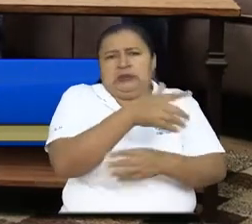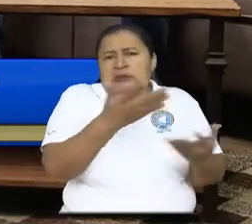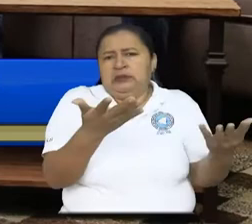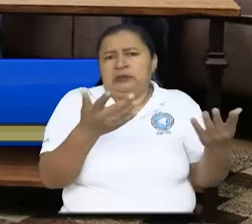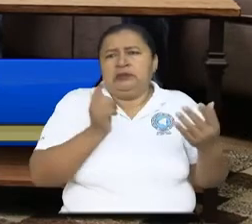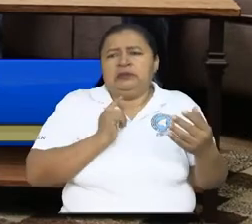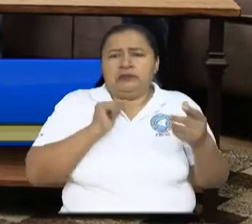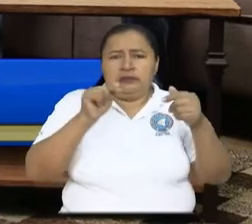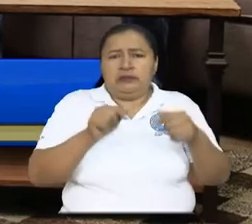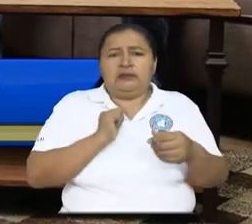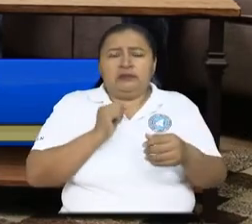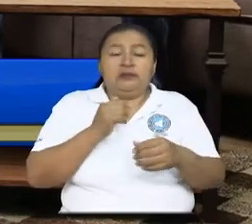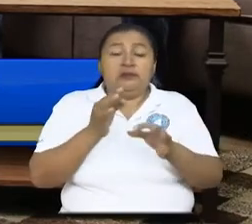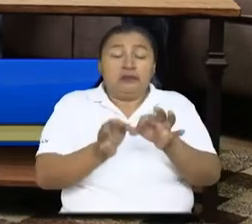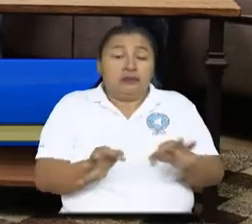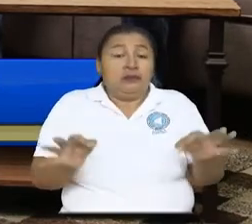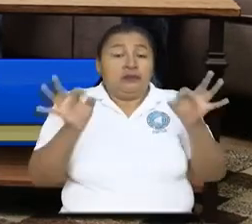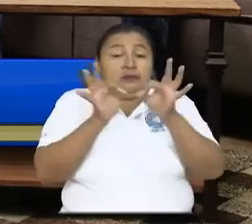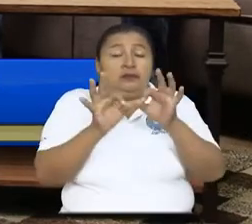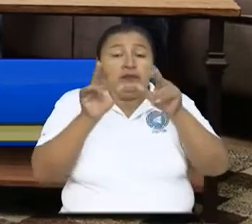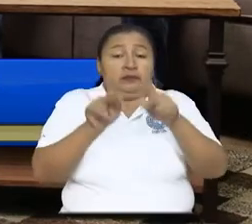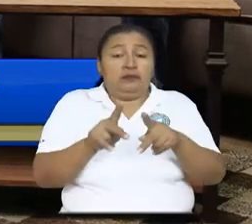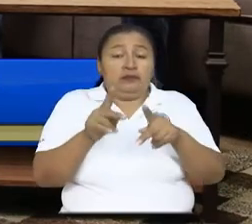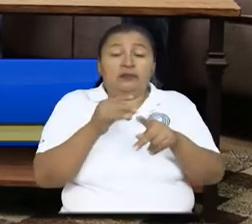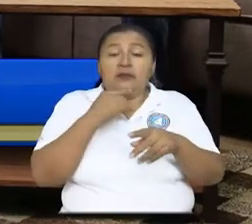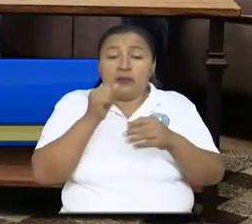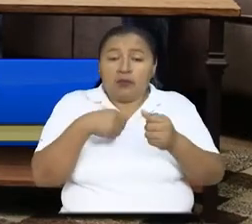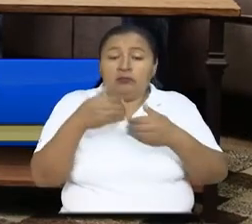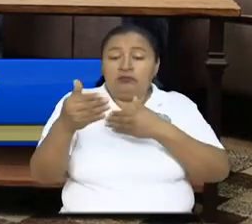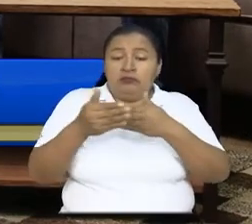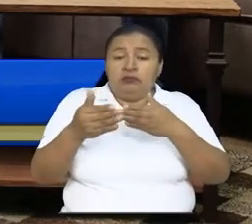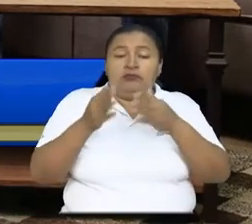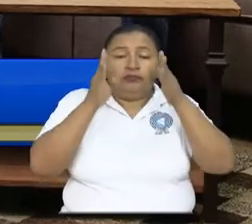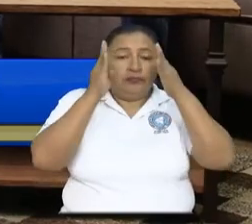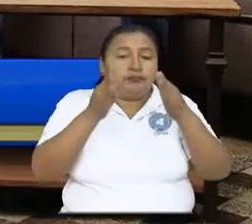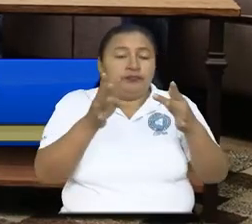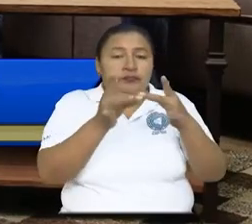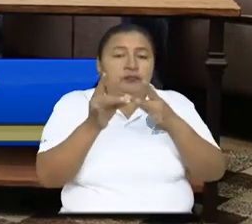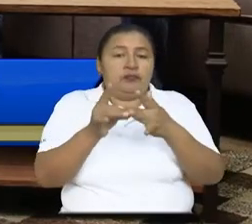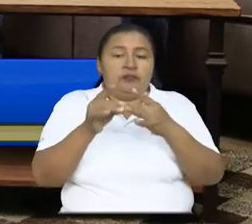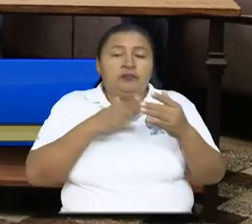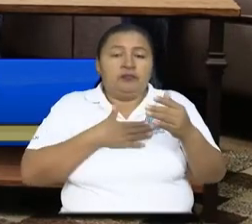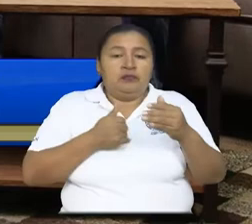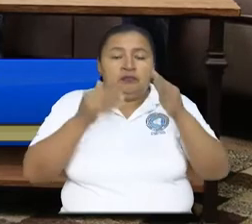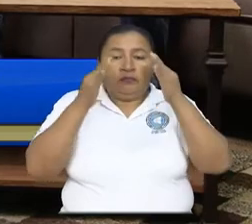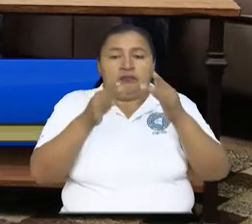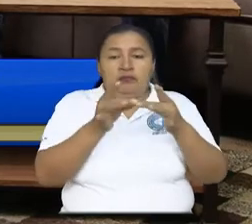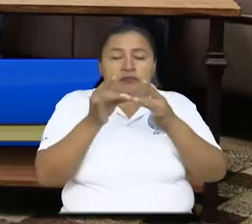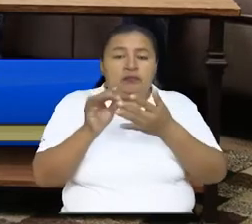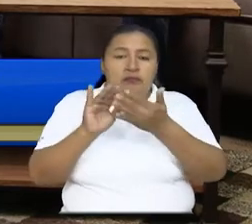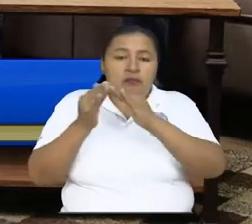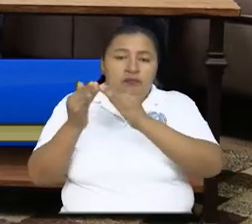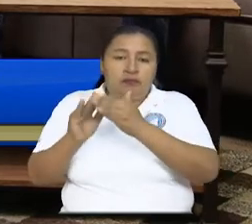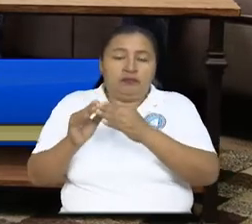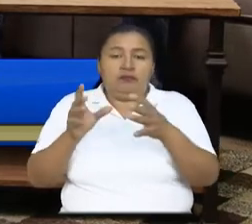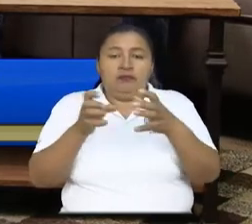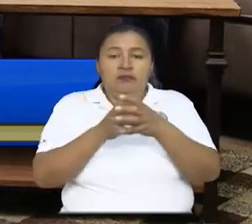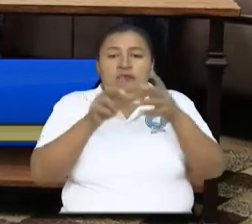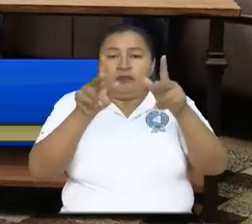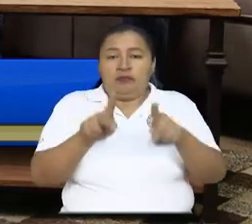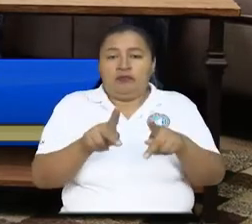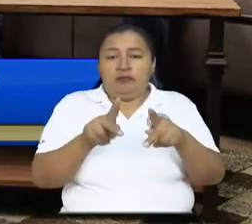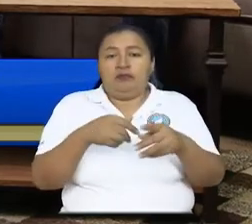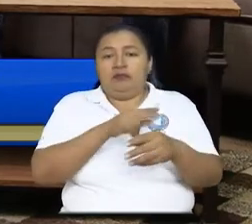sí sí claro y es importante porque de esta manera se acercan también atenciones especializadas a los barrios a las comunidades